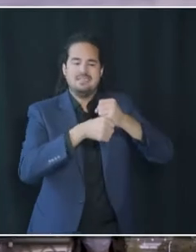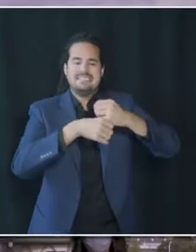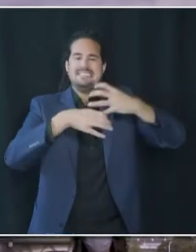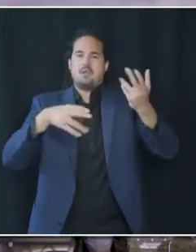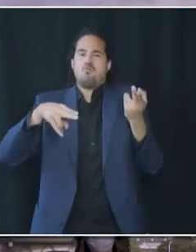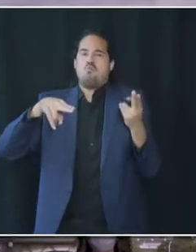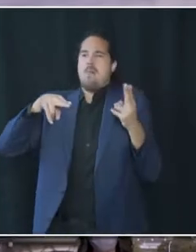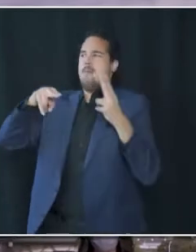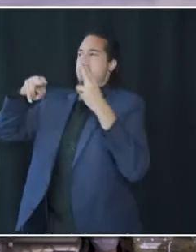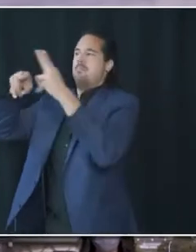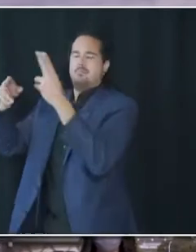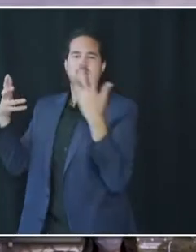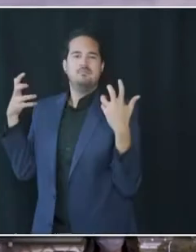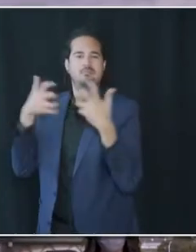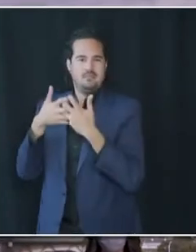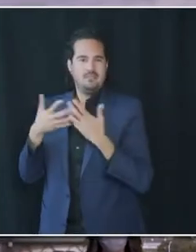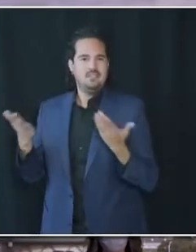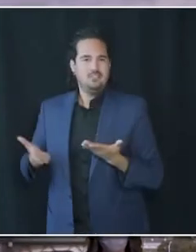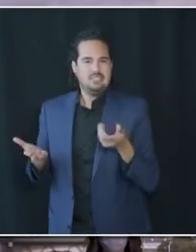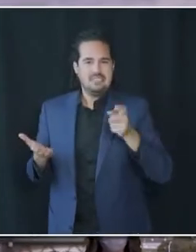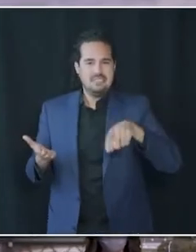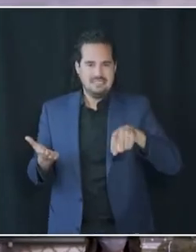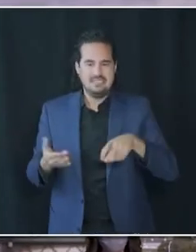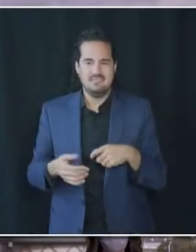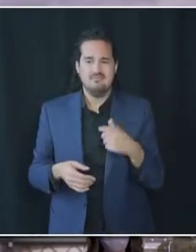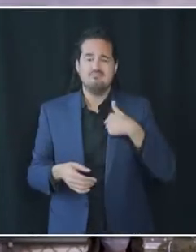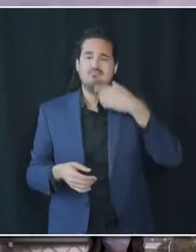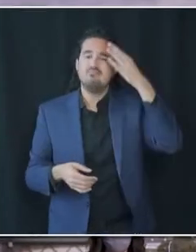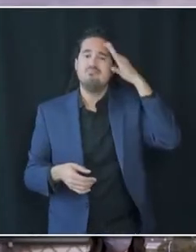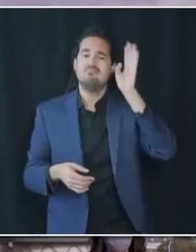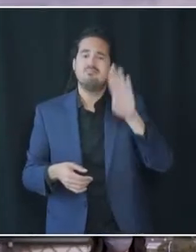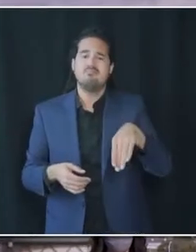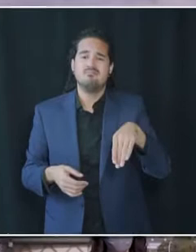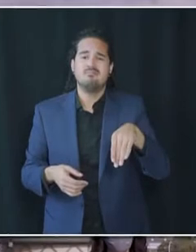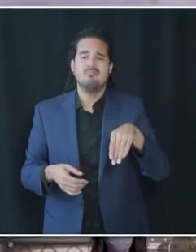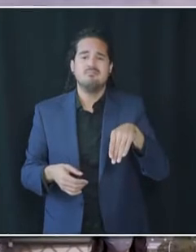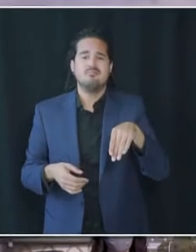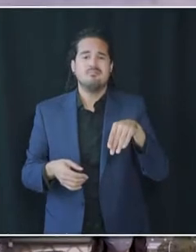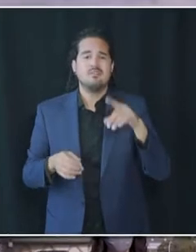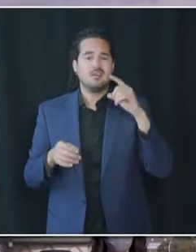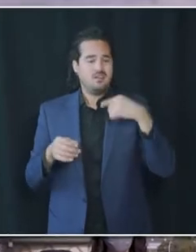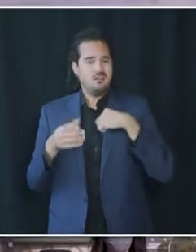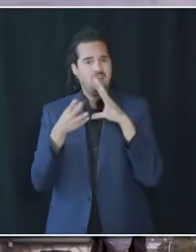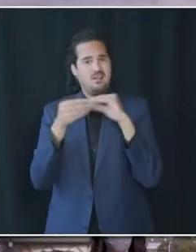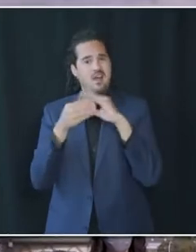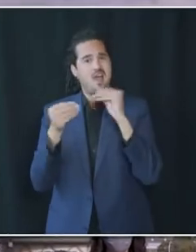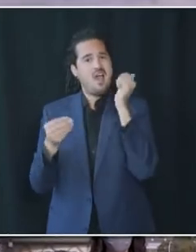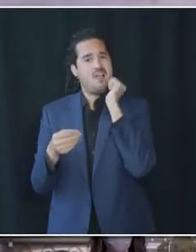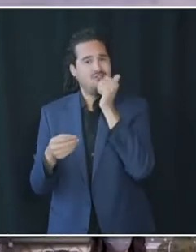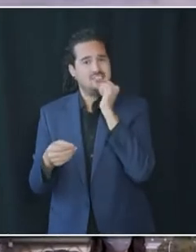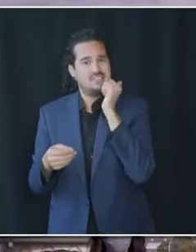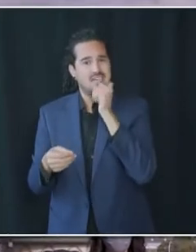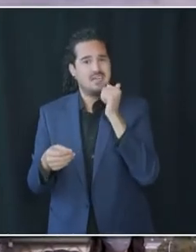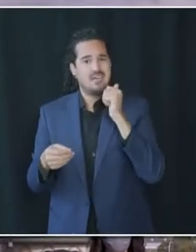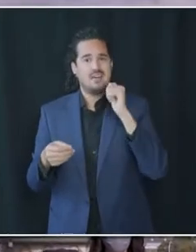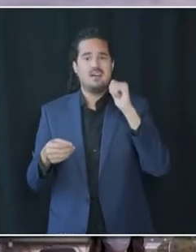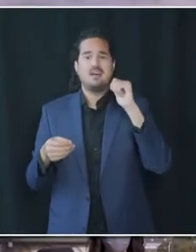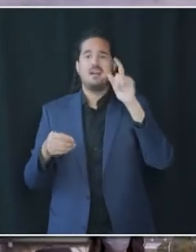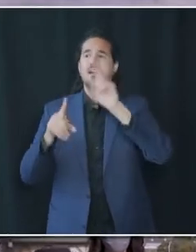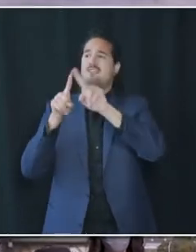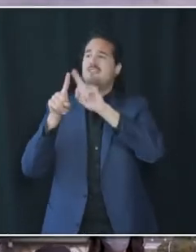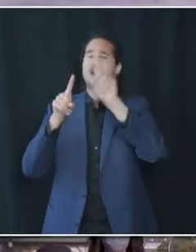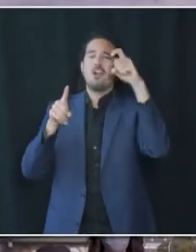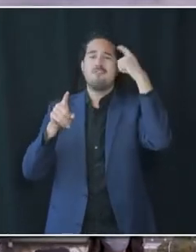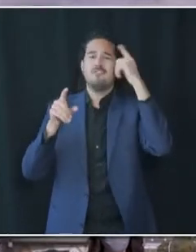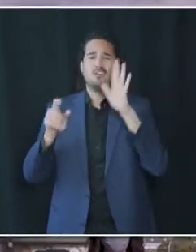como gobernador que lo anunció lo hago cada estado está reiterando en este proceso en